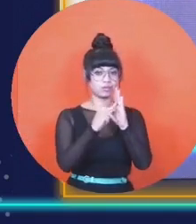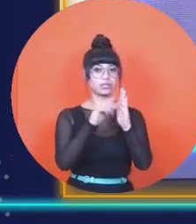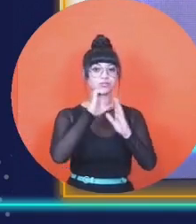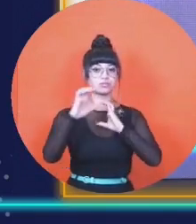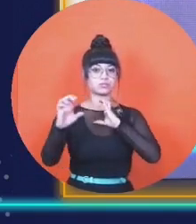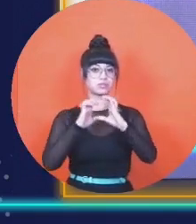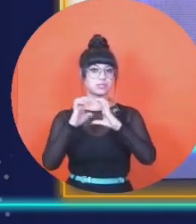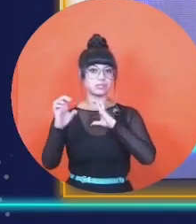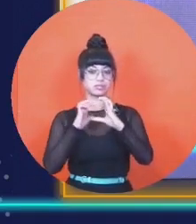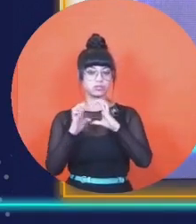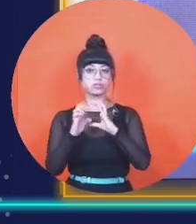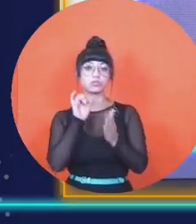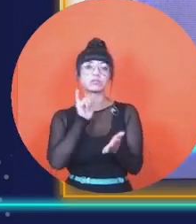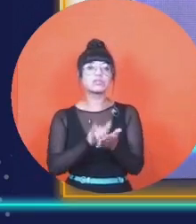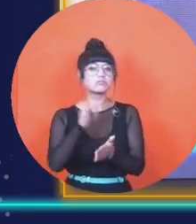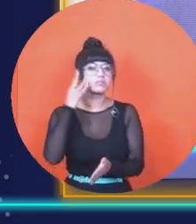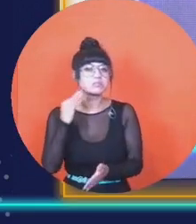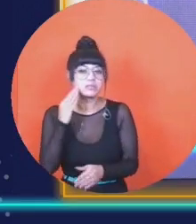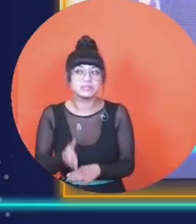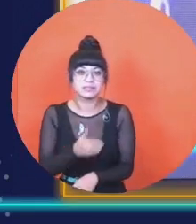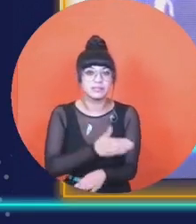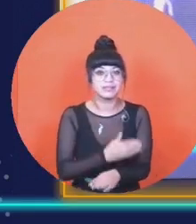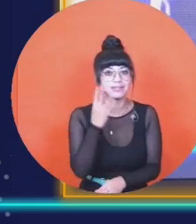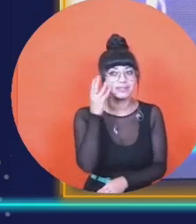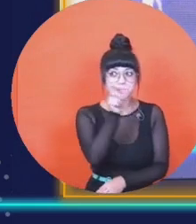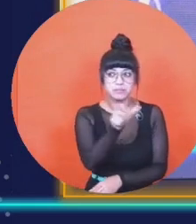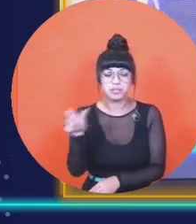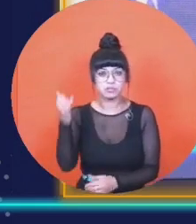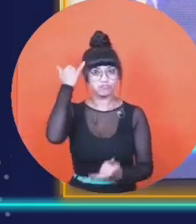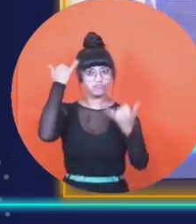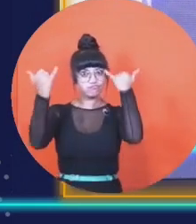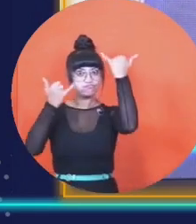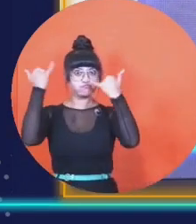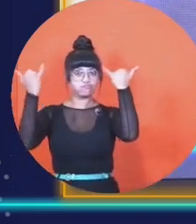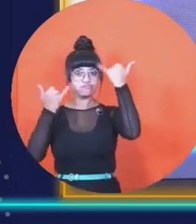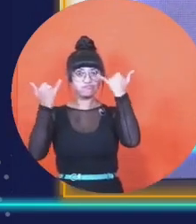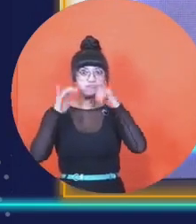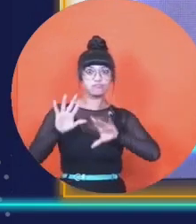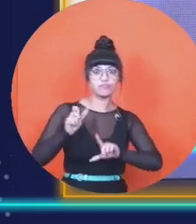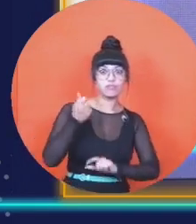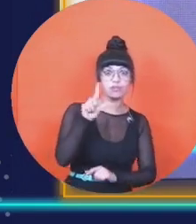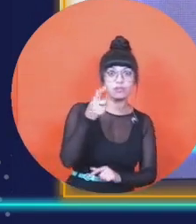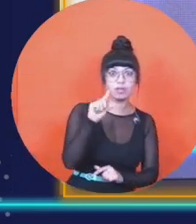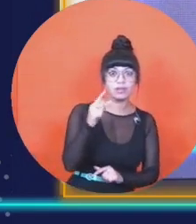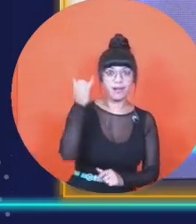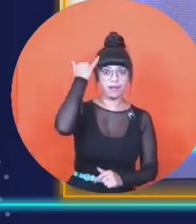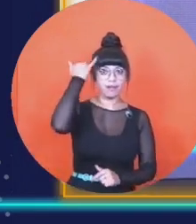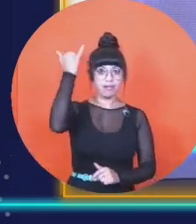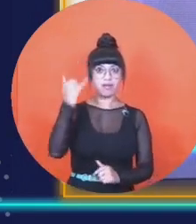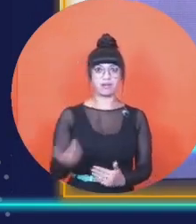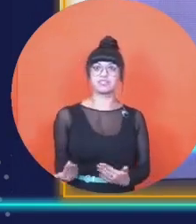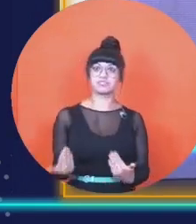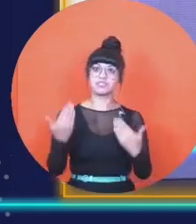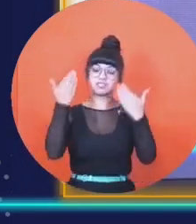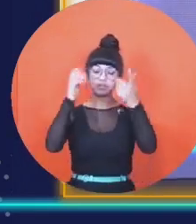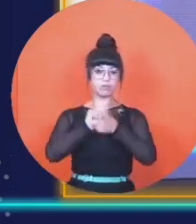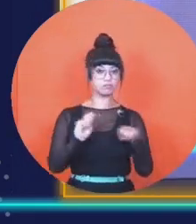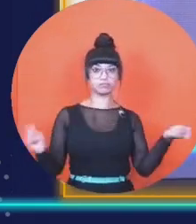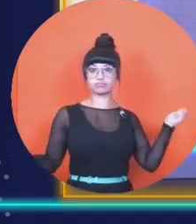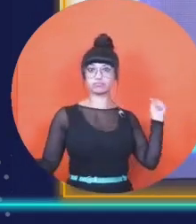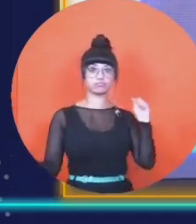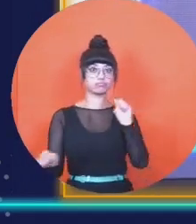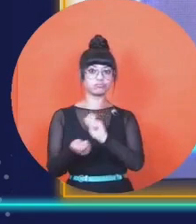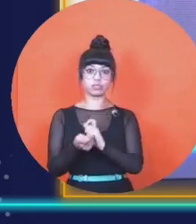la experiencia de personas que lograron que sus ideas en el mundo digital se convirtieran en una realidad que transforma su vida y su